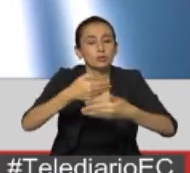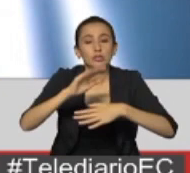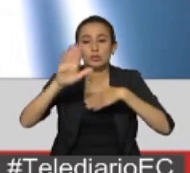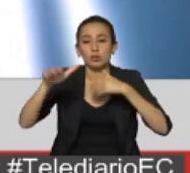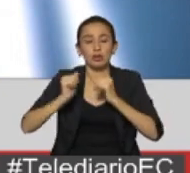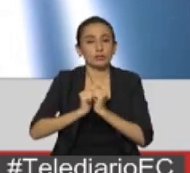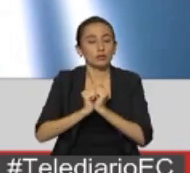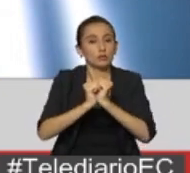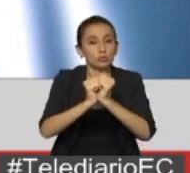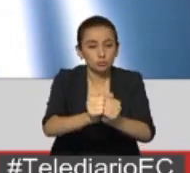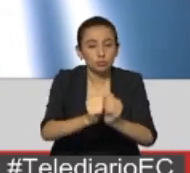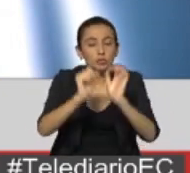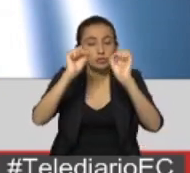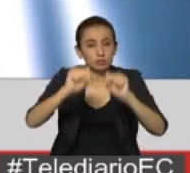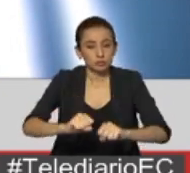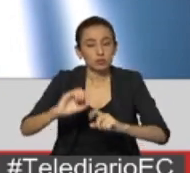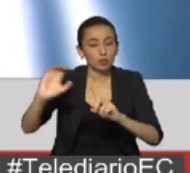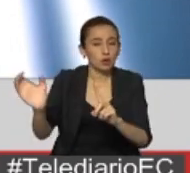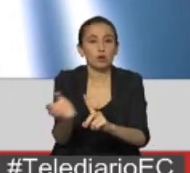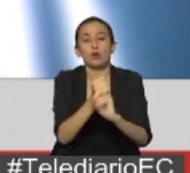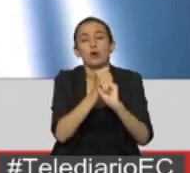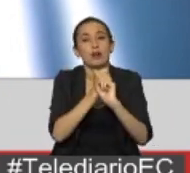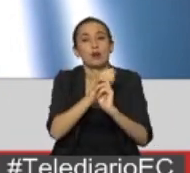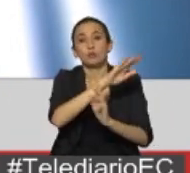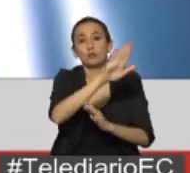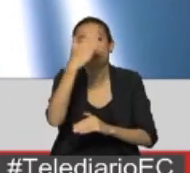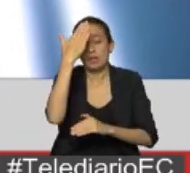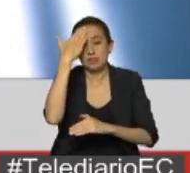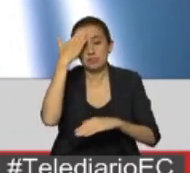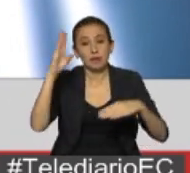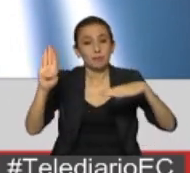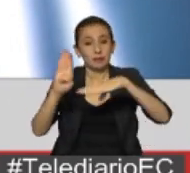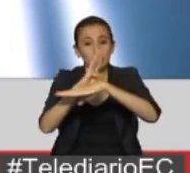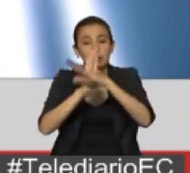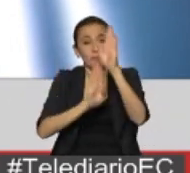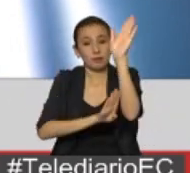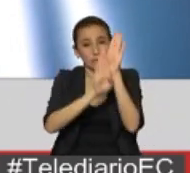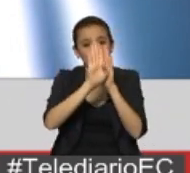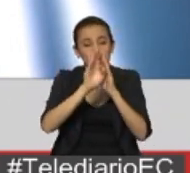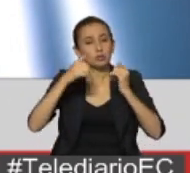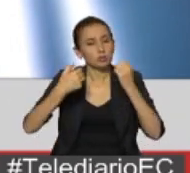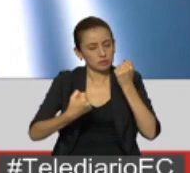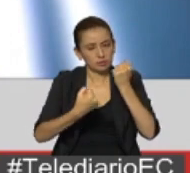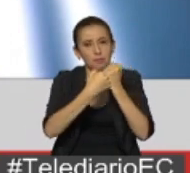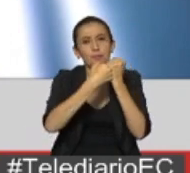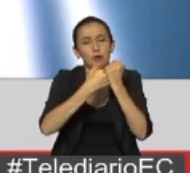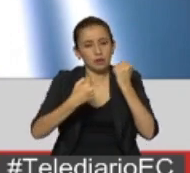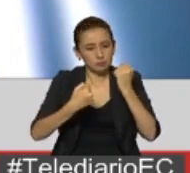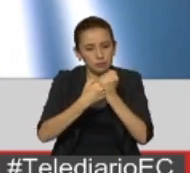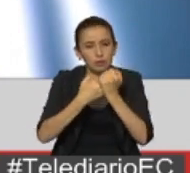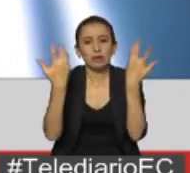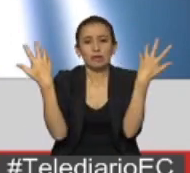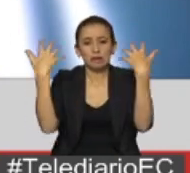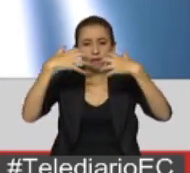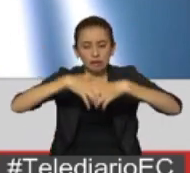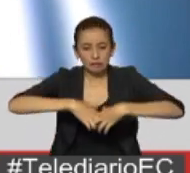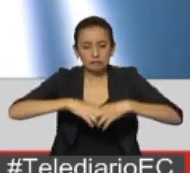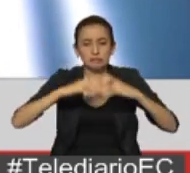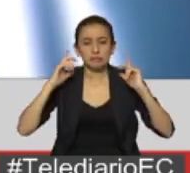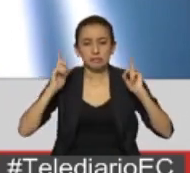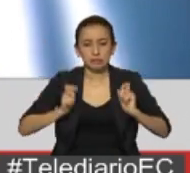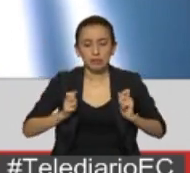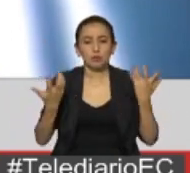juntos, en un solo puño, podamos salir adelante sacando esta situación compleja de crisis sanitaria que tiene el